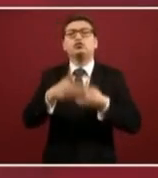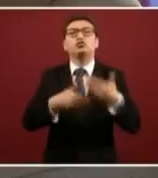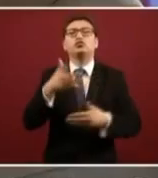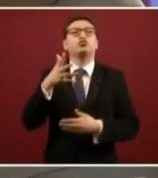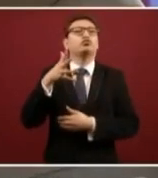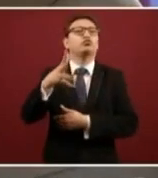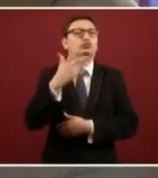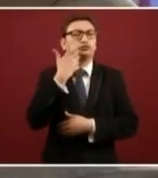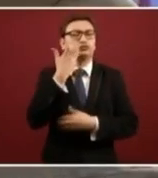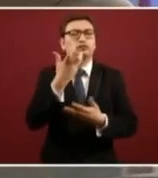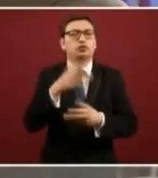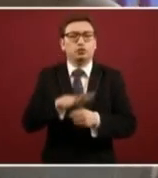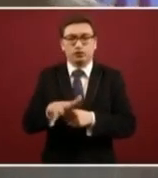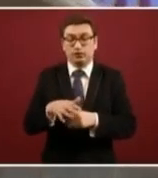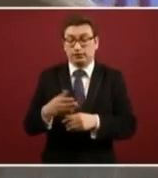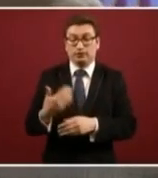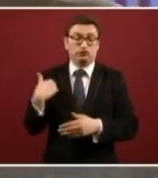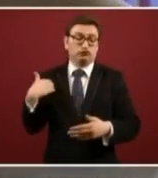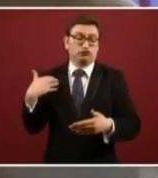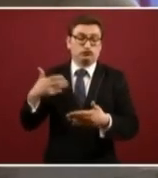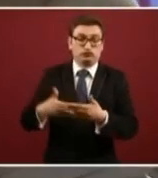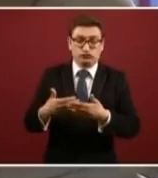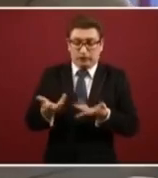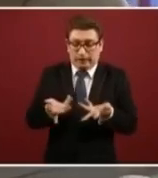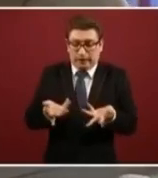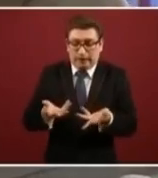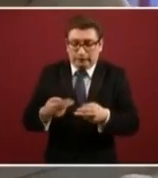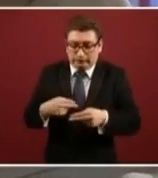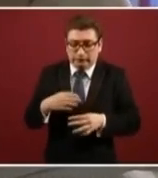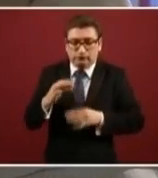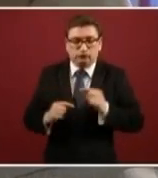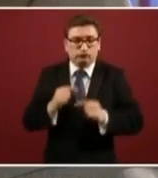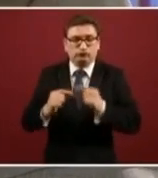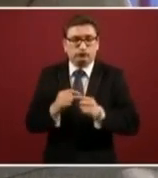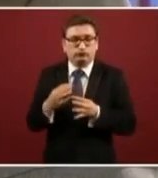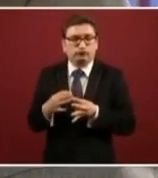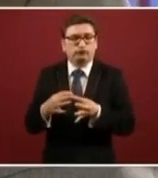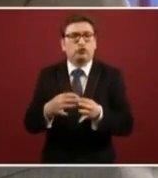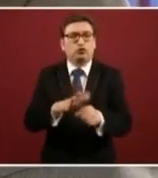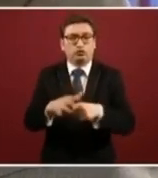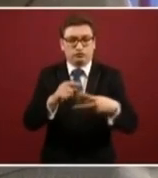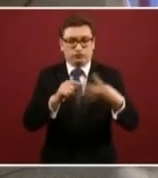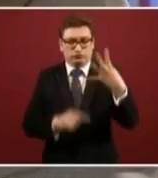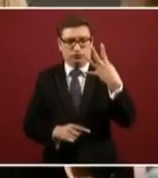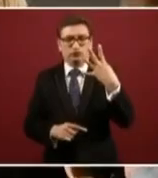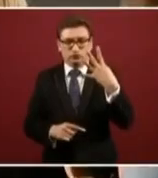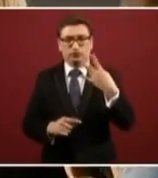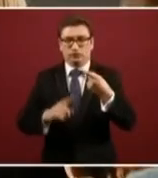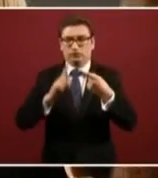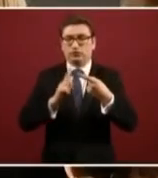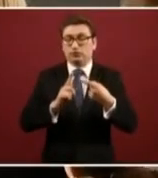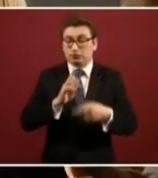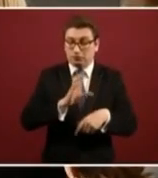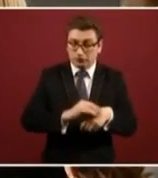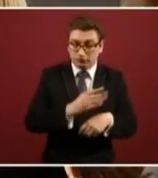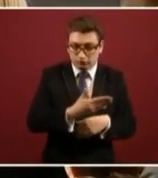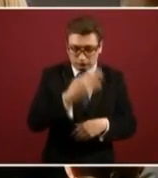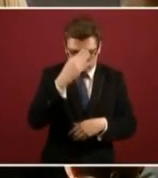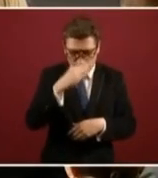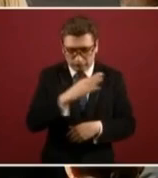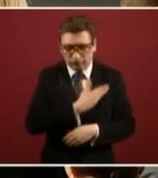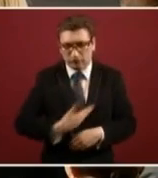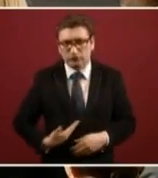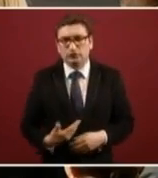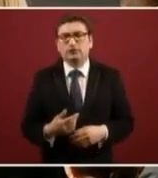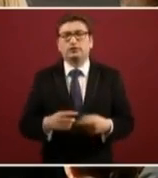que tenemos a la fecha en la ejecución de estos 4 programas. Iniciaremos entonces, con el permiso del señor presidente, con la